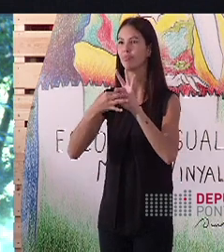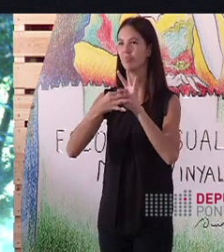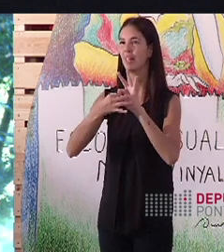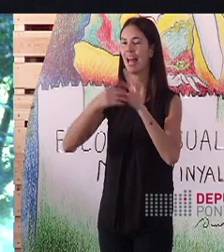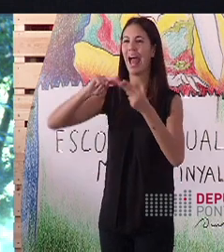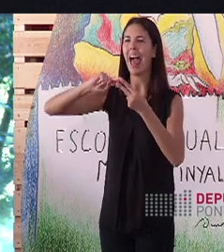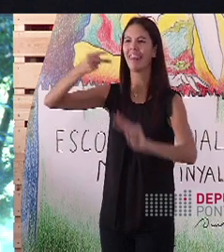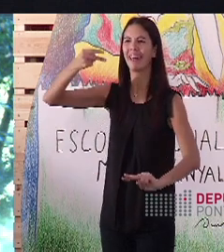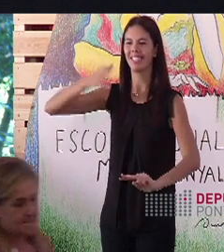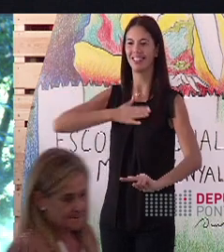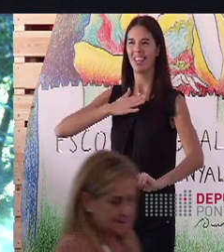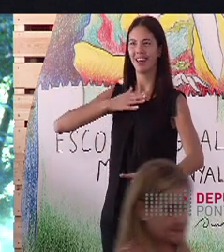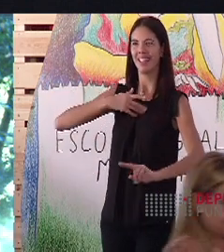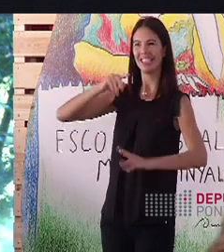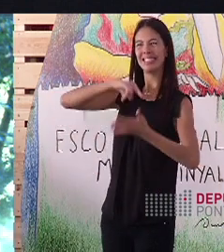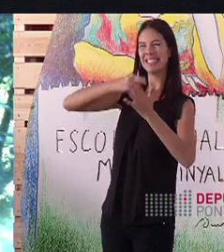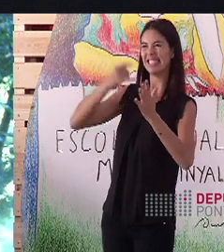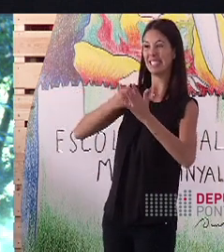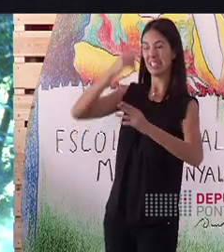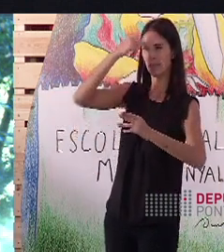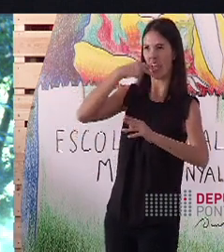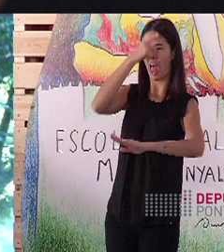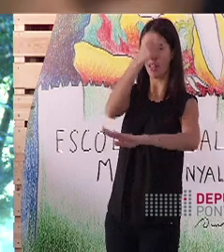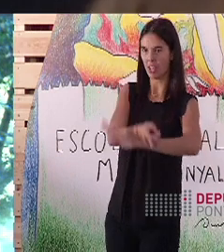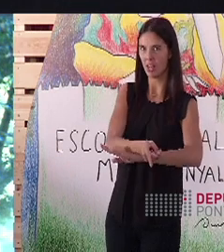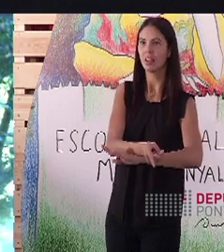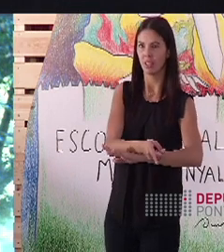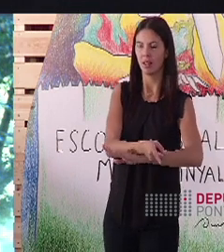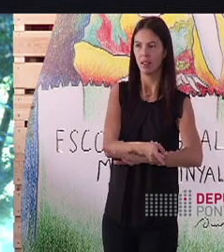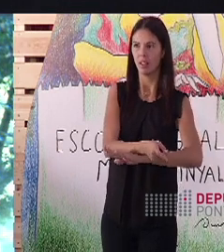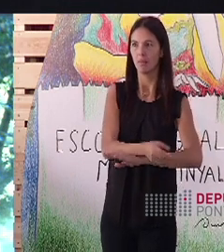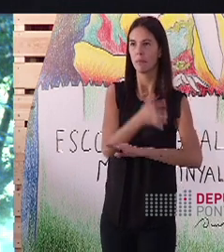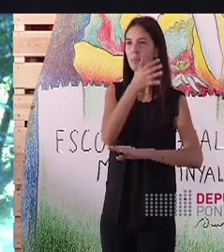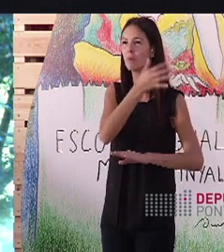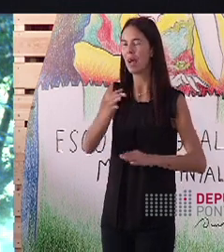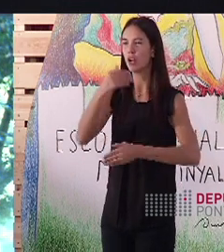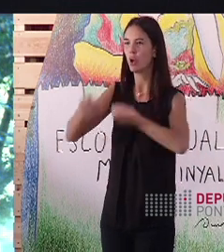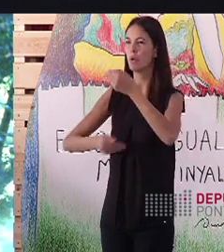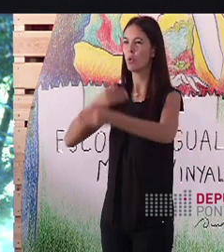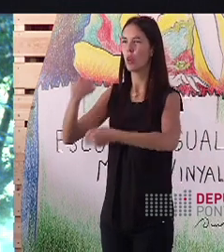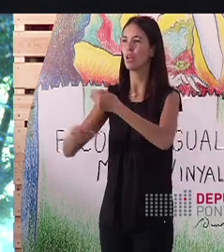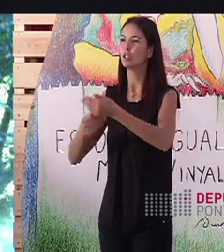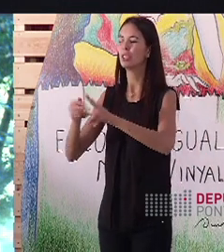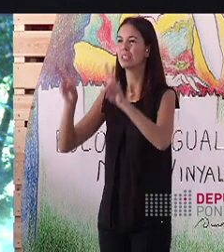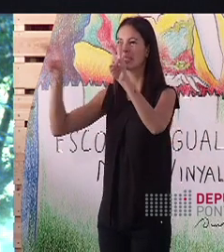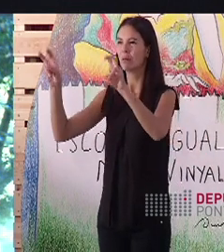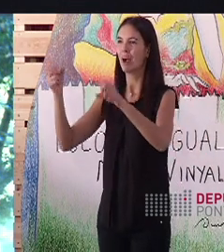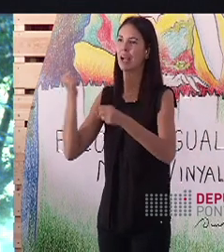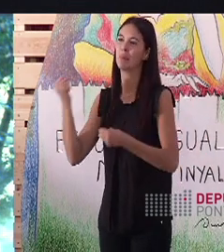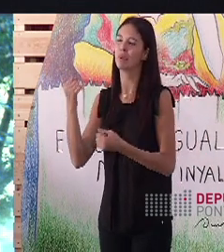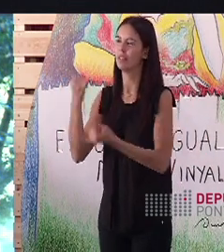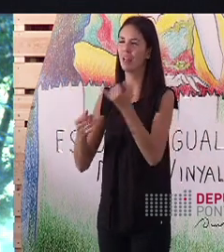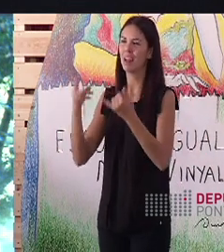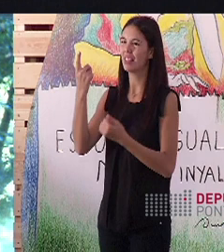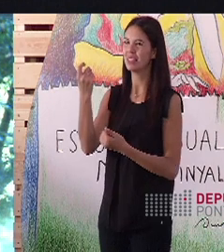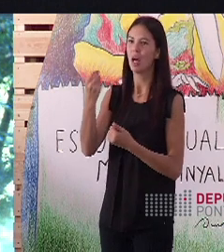del sistema patriarcal y tan crucial para los procesos de acumulación capitalista, requiere políticas